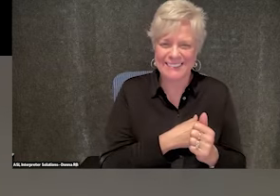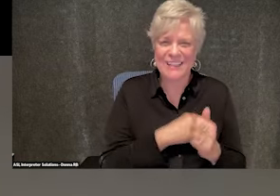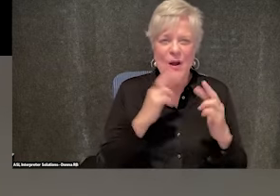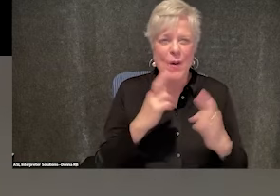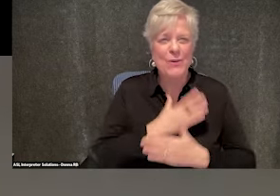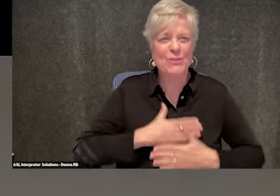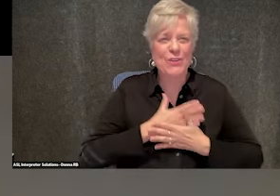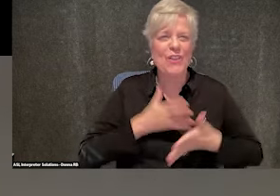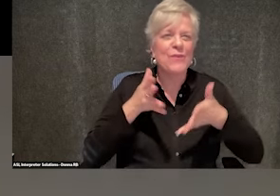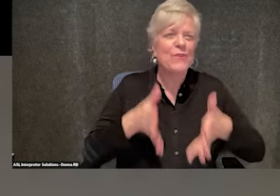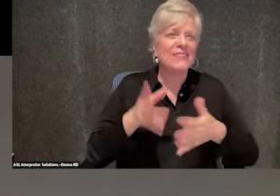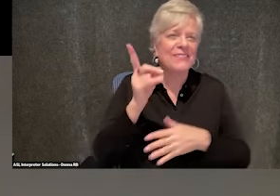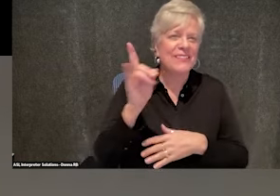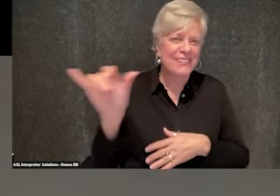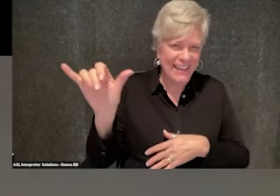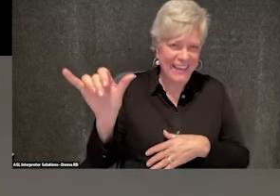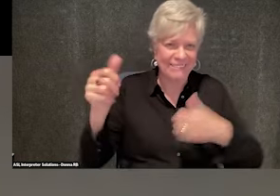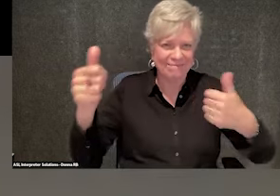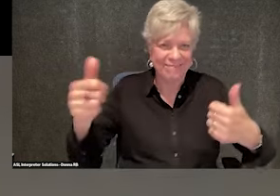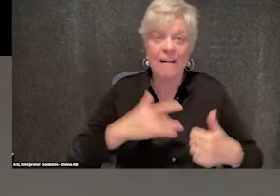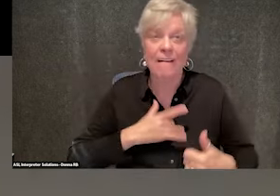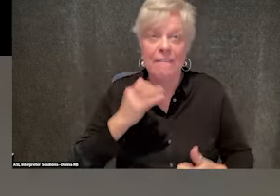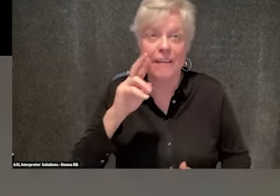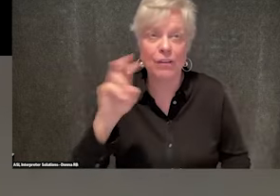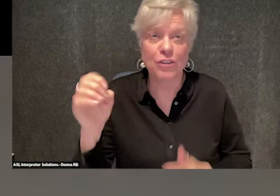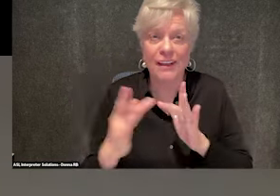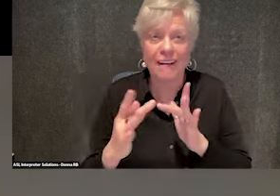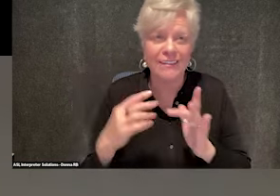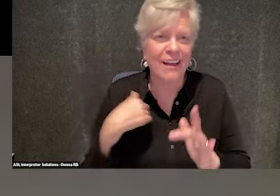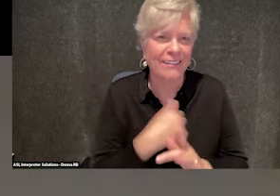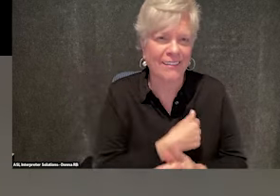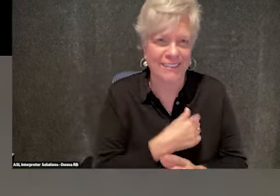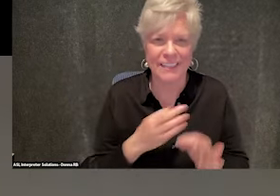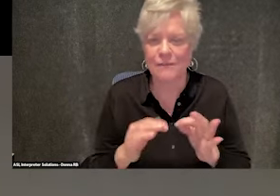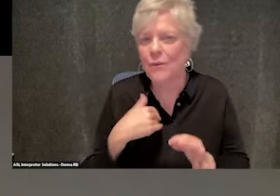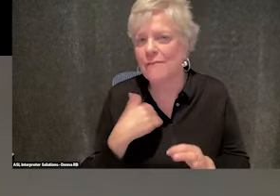en contacto con nosotros, yo sé que Tami también está siempre